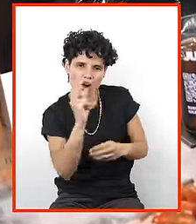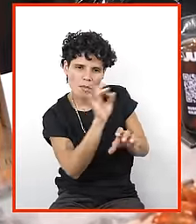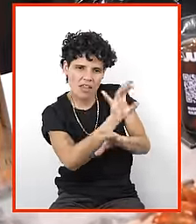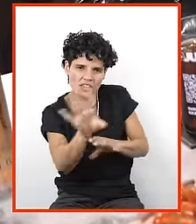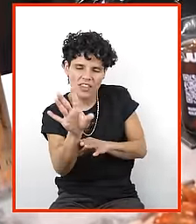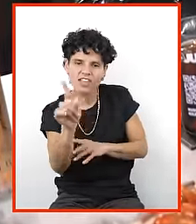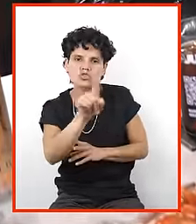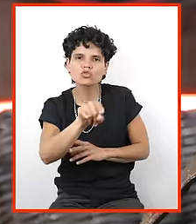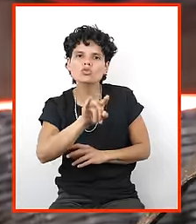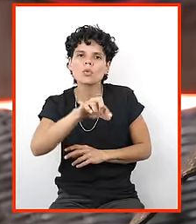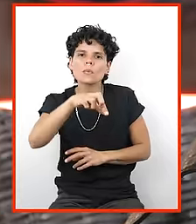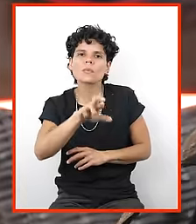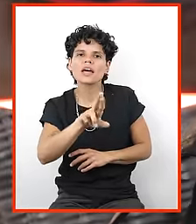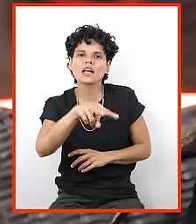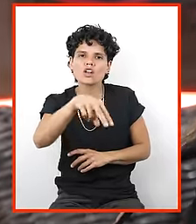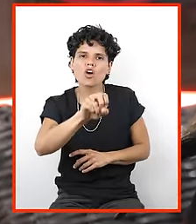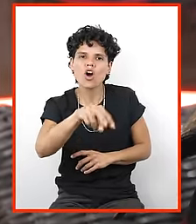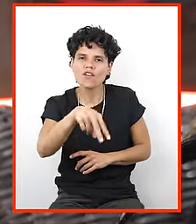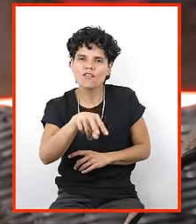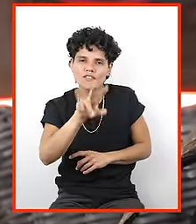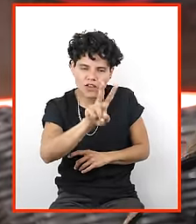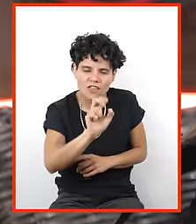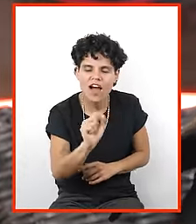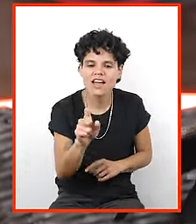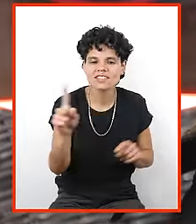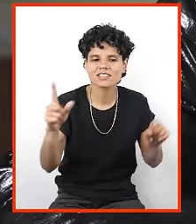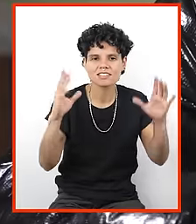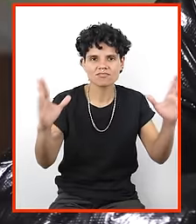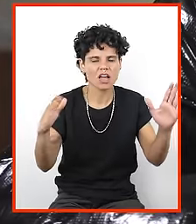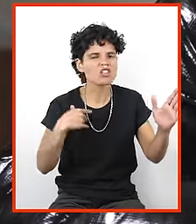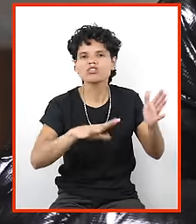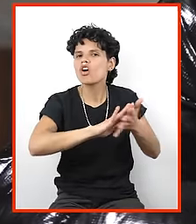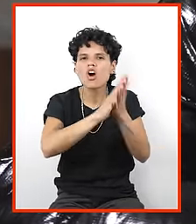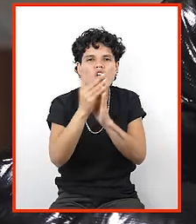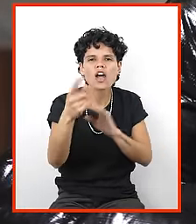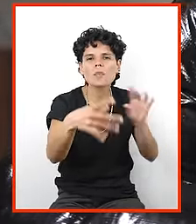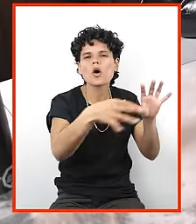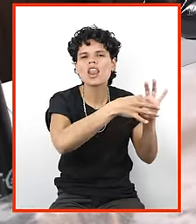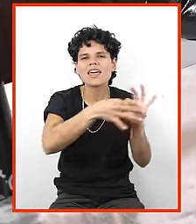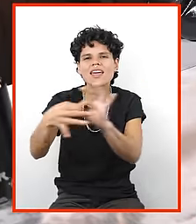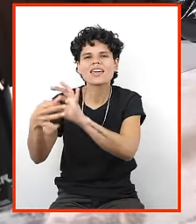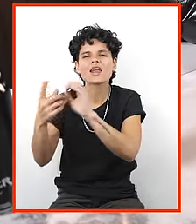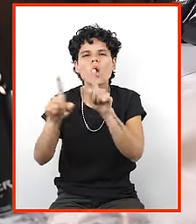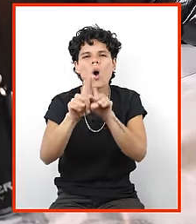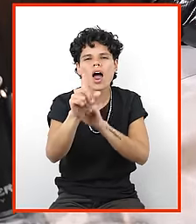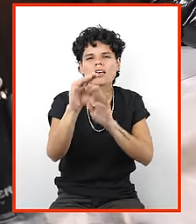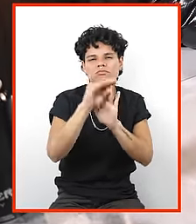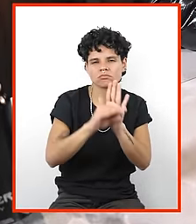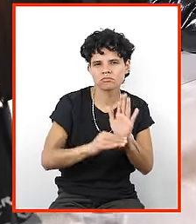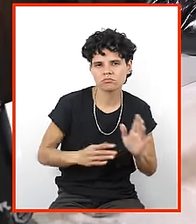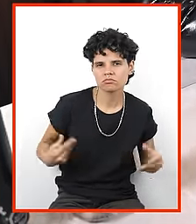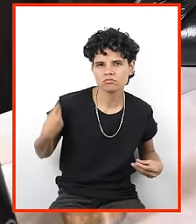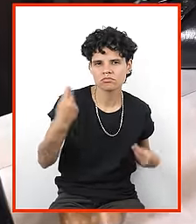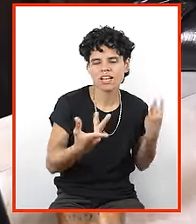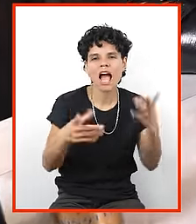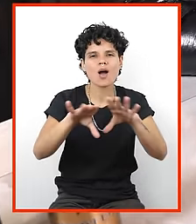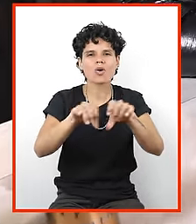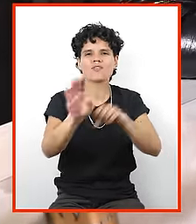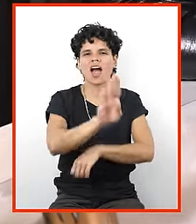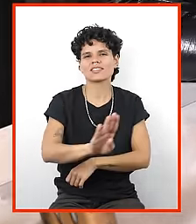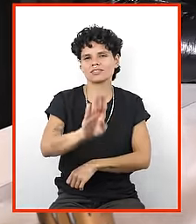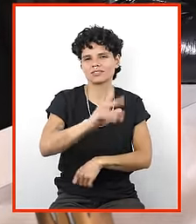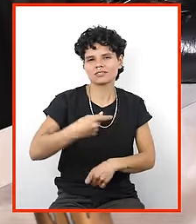ya sabía que Supernova era el álbum que tenía la inspiración. Aquí de... Aquí están los lineamientos de esto. De totalmente. Supernova, en verdad, la